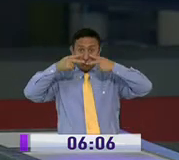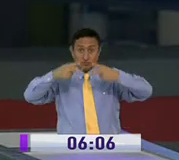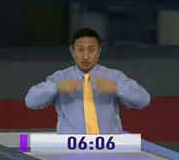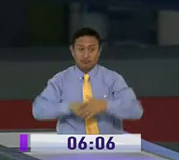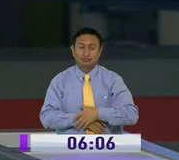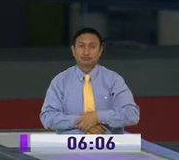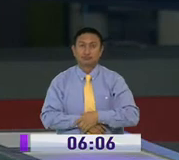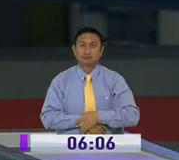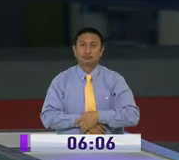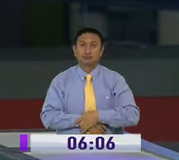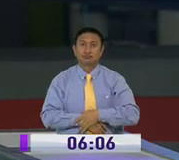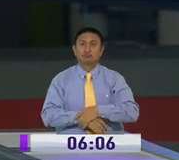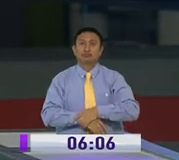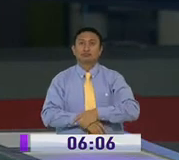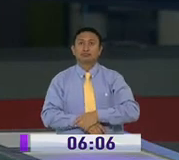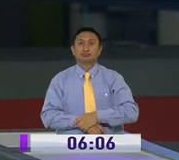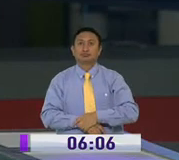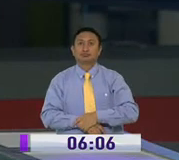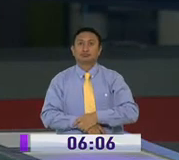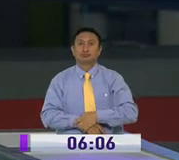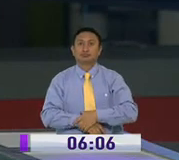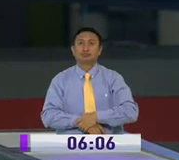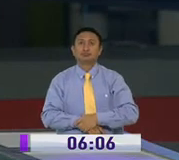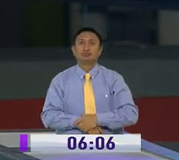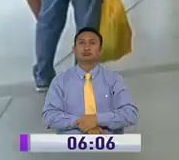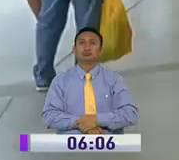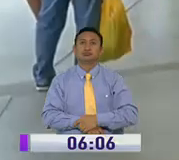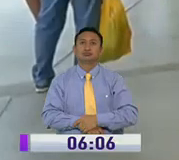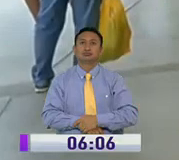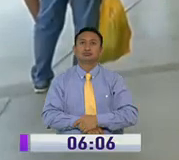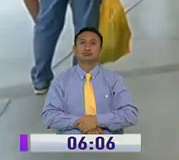predominó entre todos los ciudadanos. Le contamos.